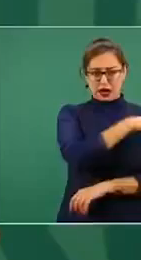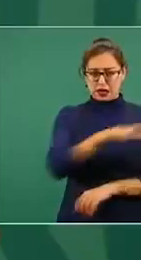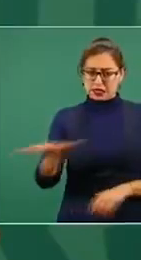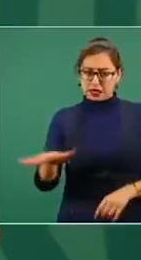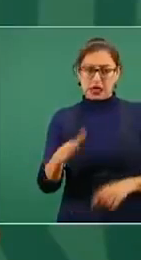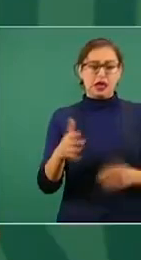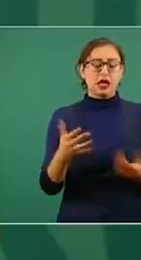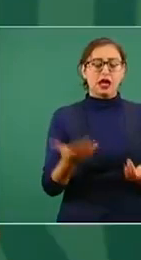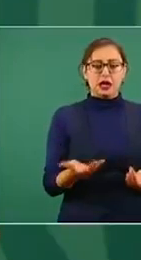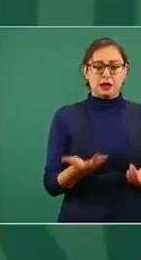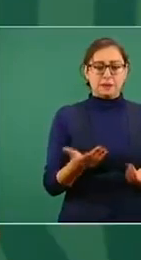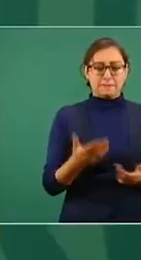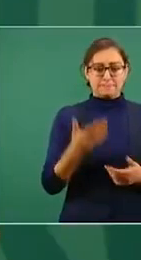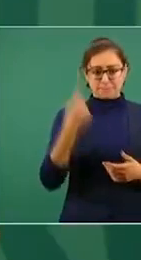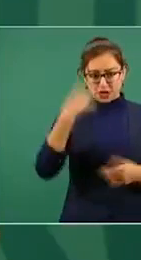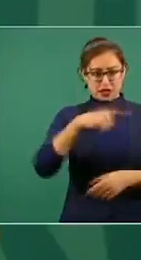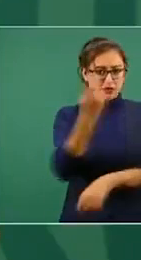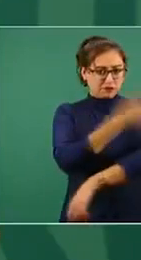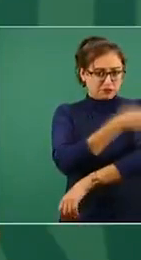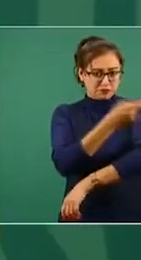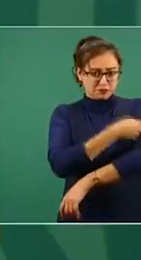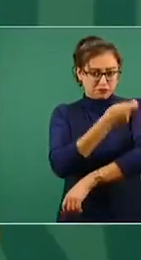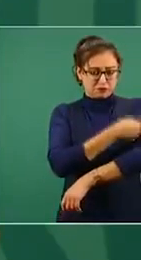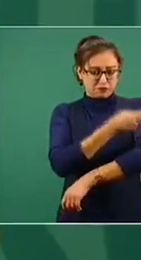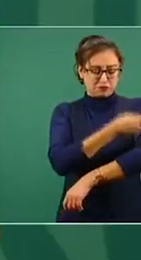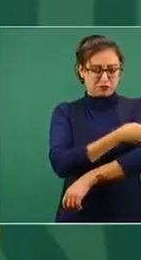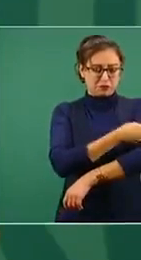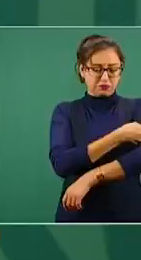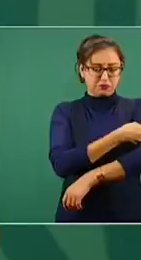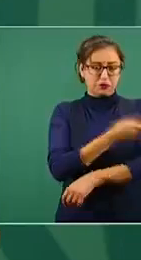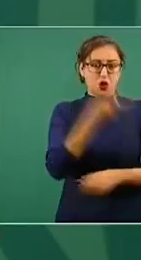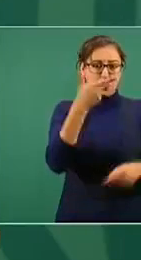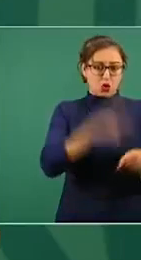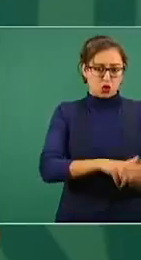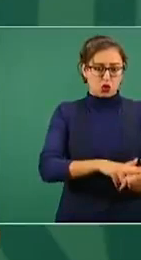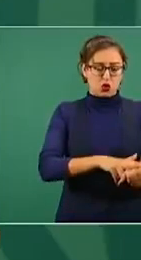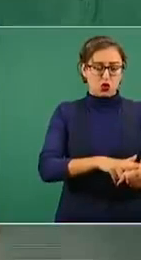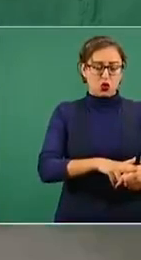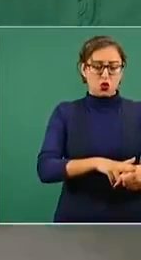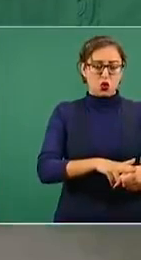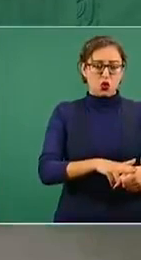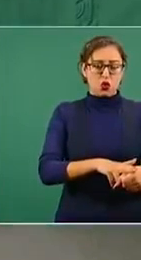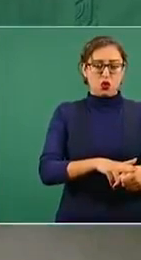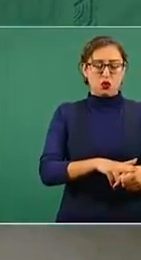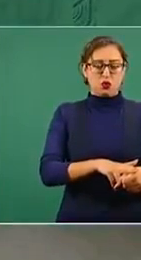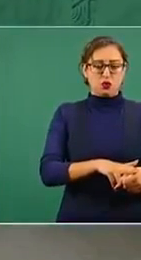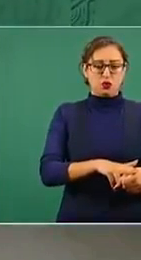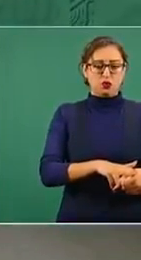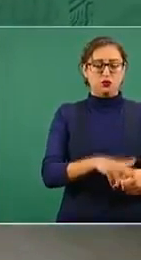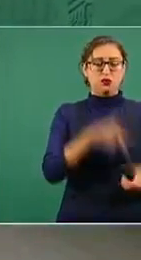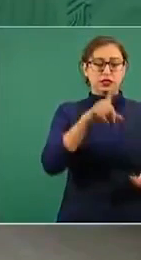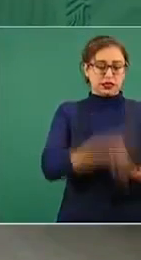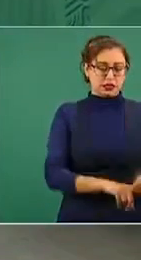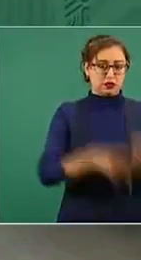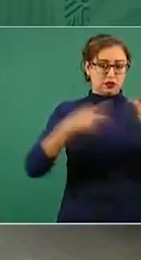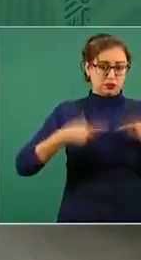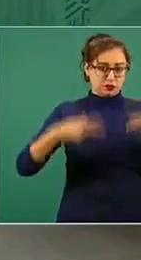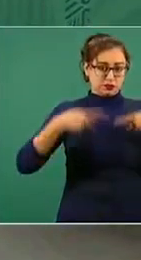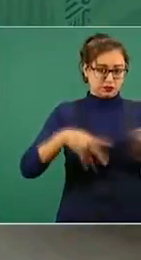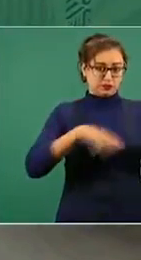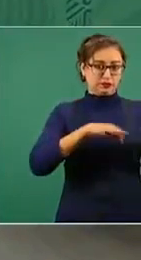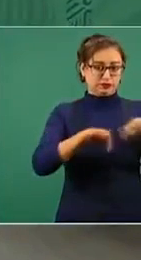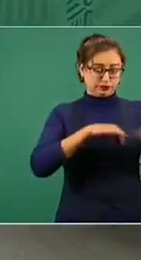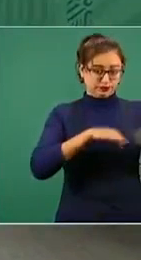de promoción personalizada porque no se busca resaltar su imagen o asociarla a alguna fuerza política